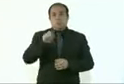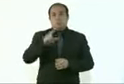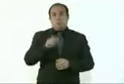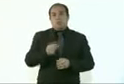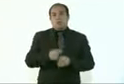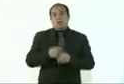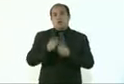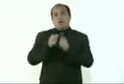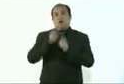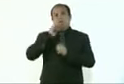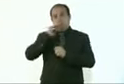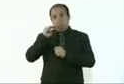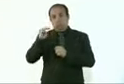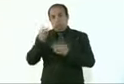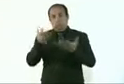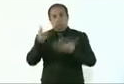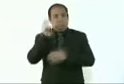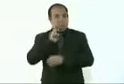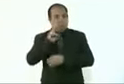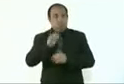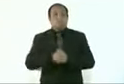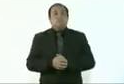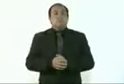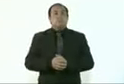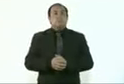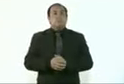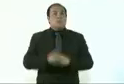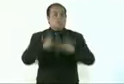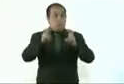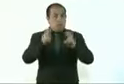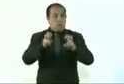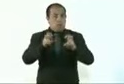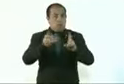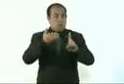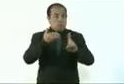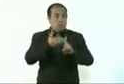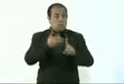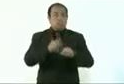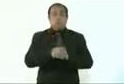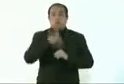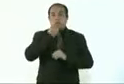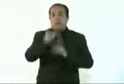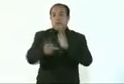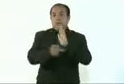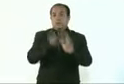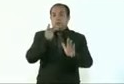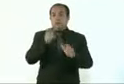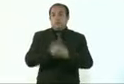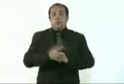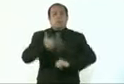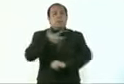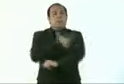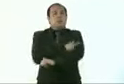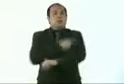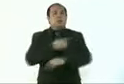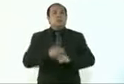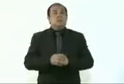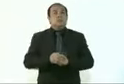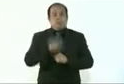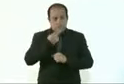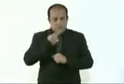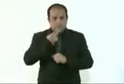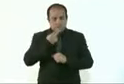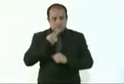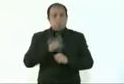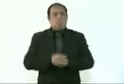distancia. Entonces, esta es la situación, y decir nuevamente que la vacuna sí sirve, sí